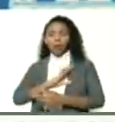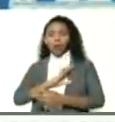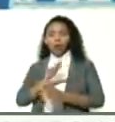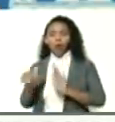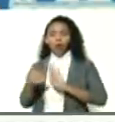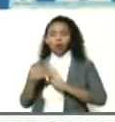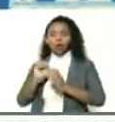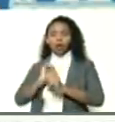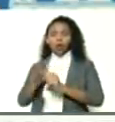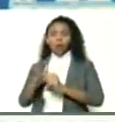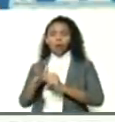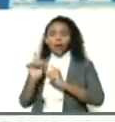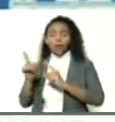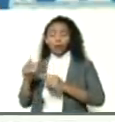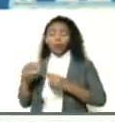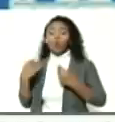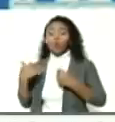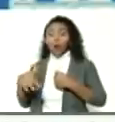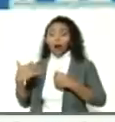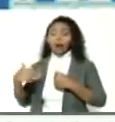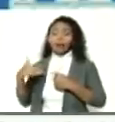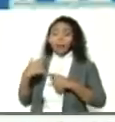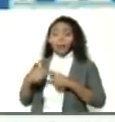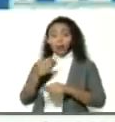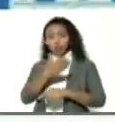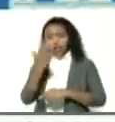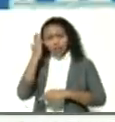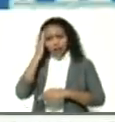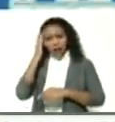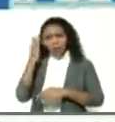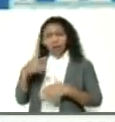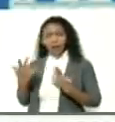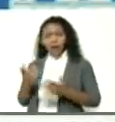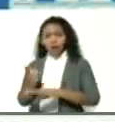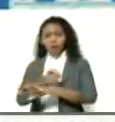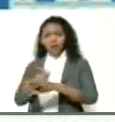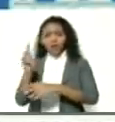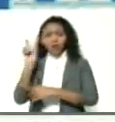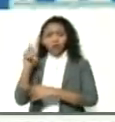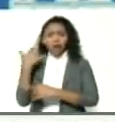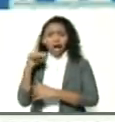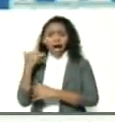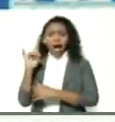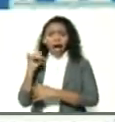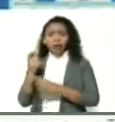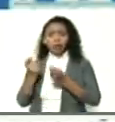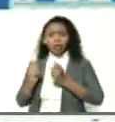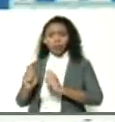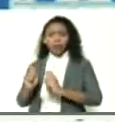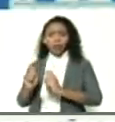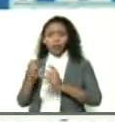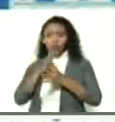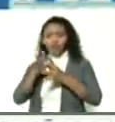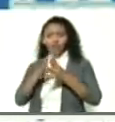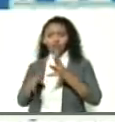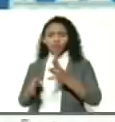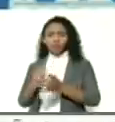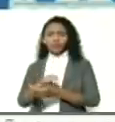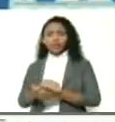el COVID-19, son costosos. Pero ustedes saben que el gobierno venezolano garantiza los tratamientos, los esquemas de